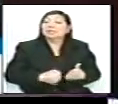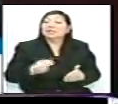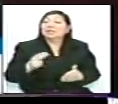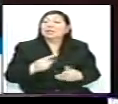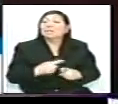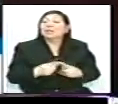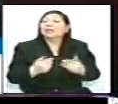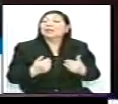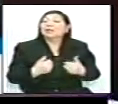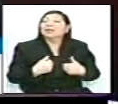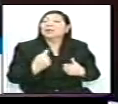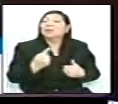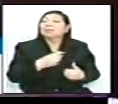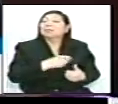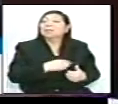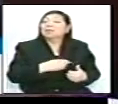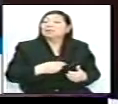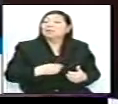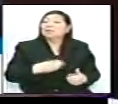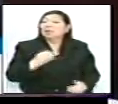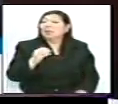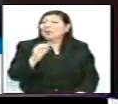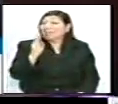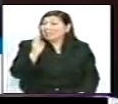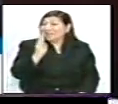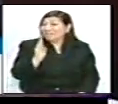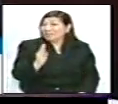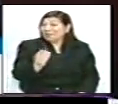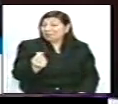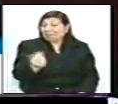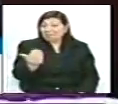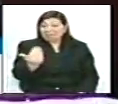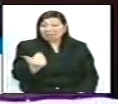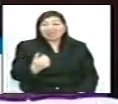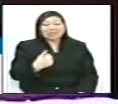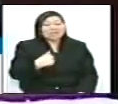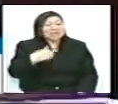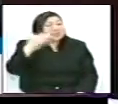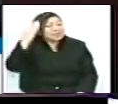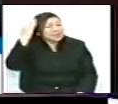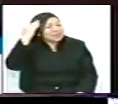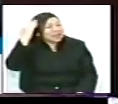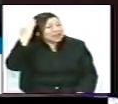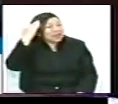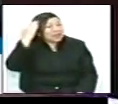Pero teníamos a un premier de Odebrecht que había cobrado dinero y yo lo sabía.